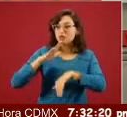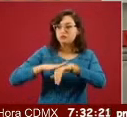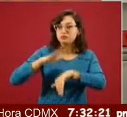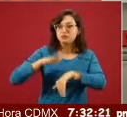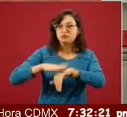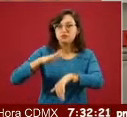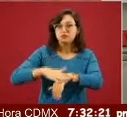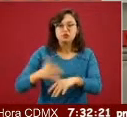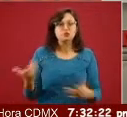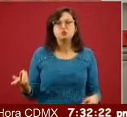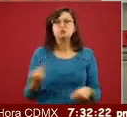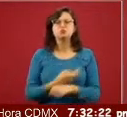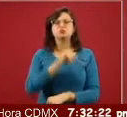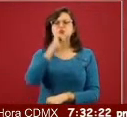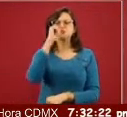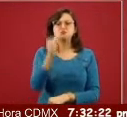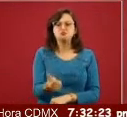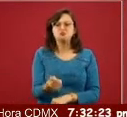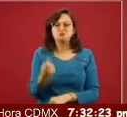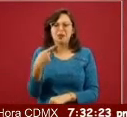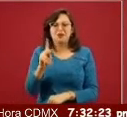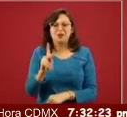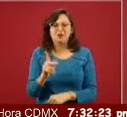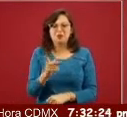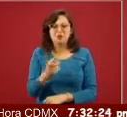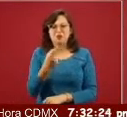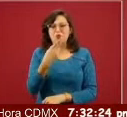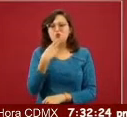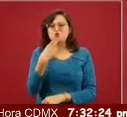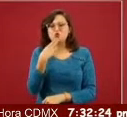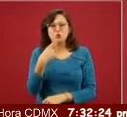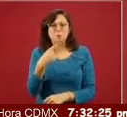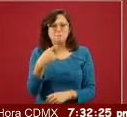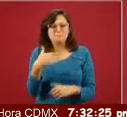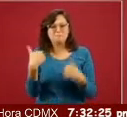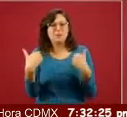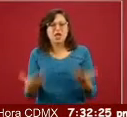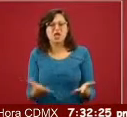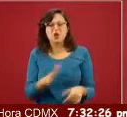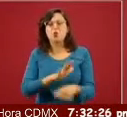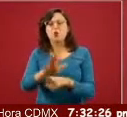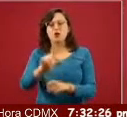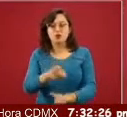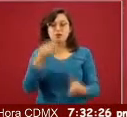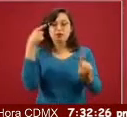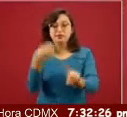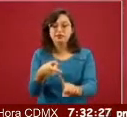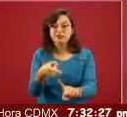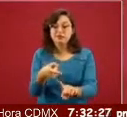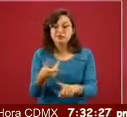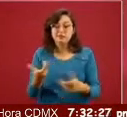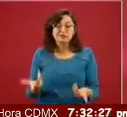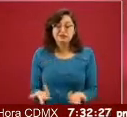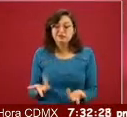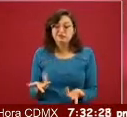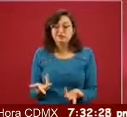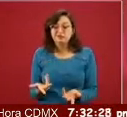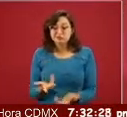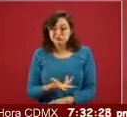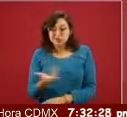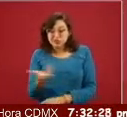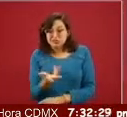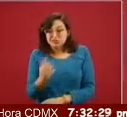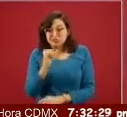lo relevante es para qué se van a usar las pruebas, qué sentido tiene hacer las pruebas. Si no hay una acción que deriva de